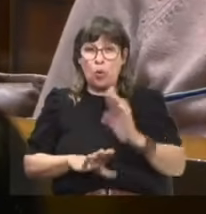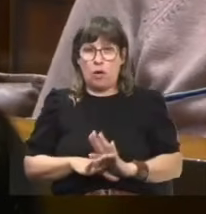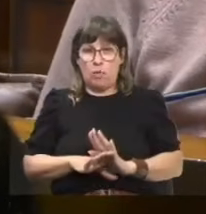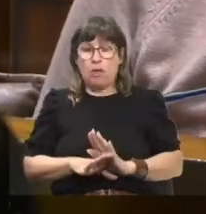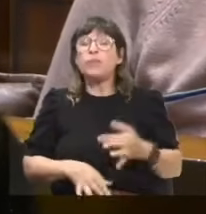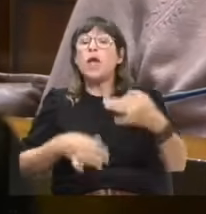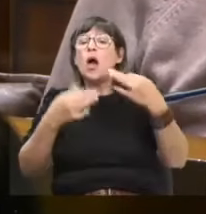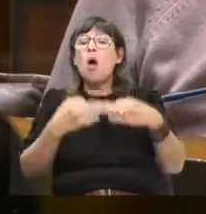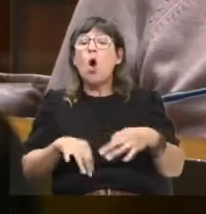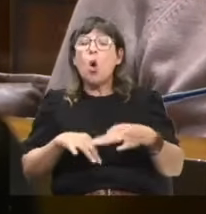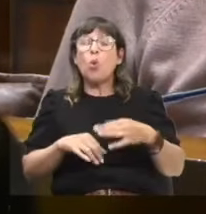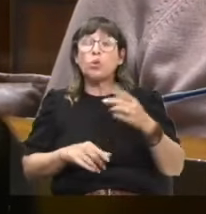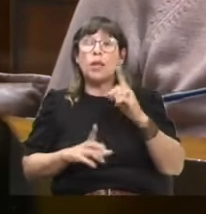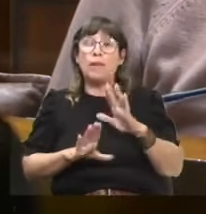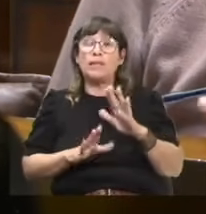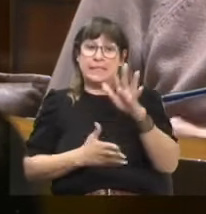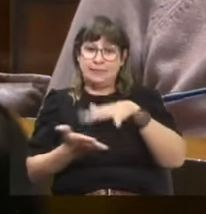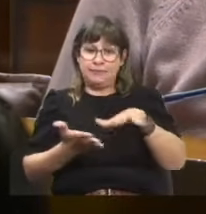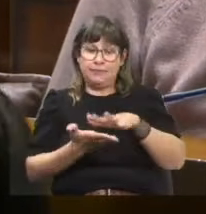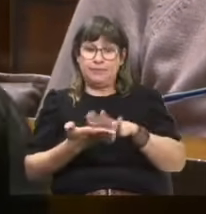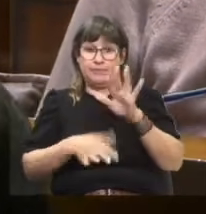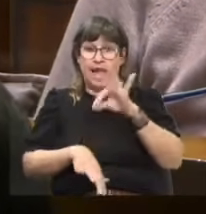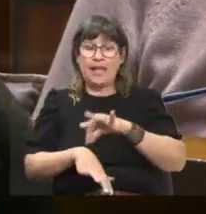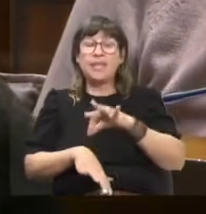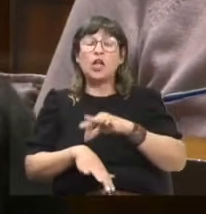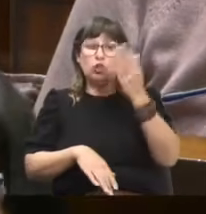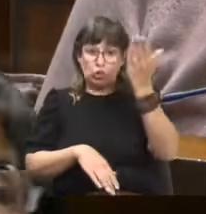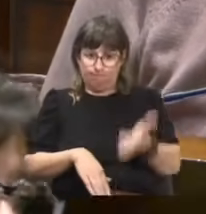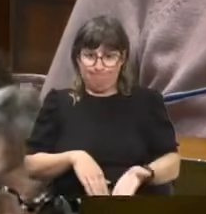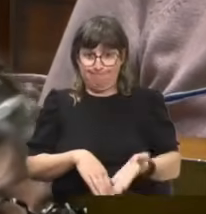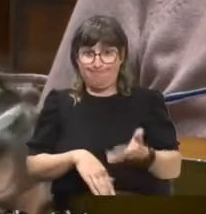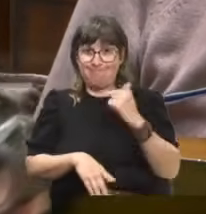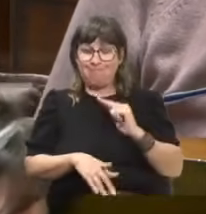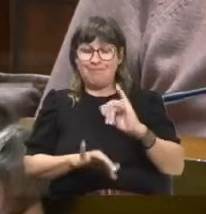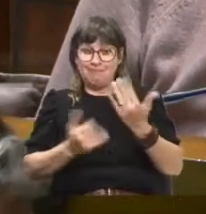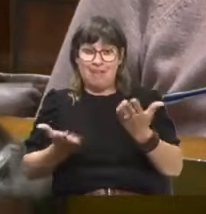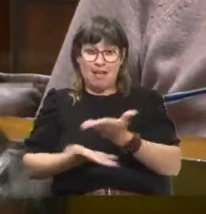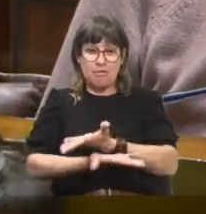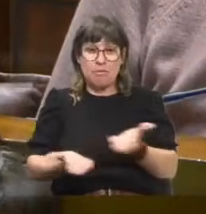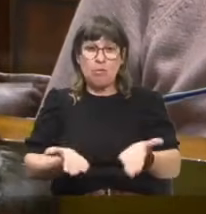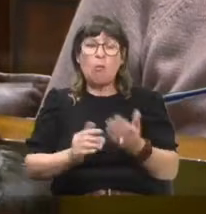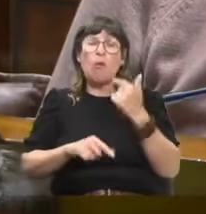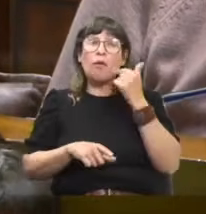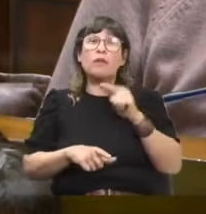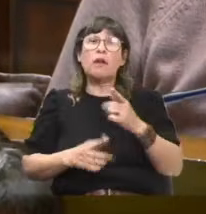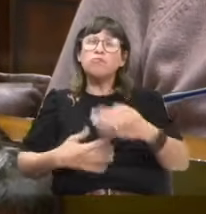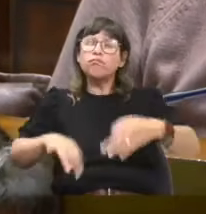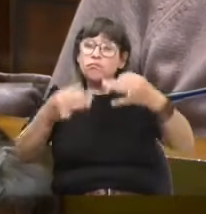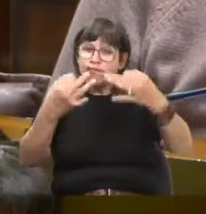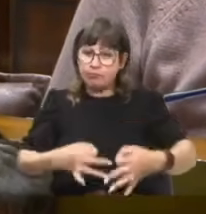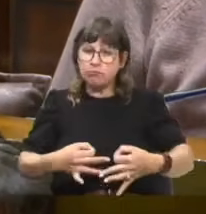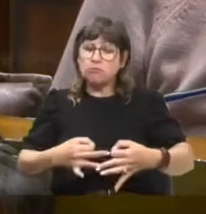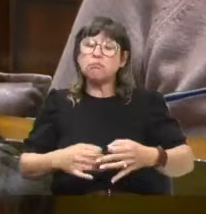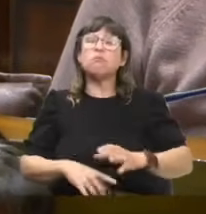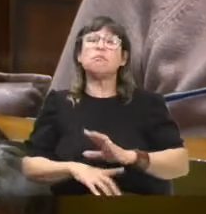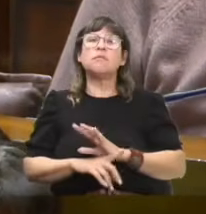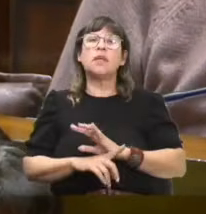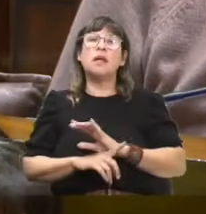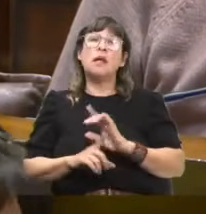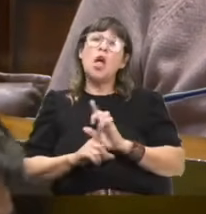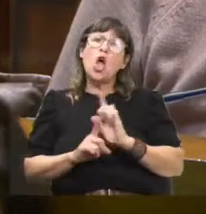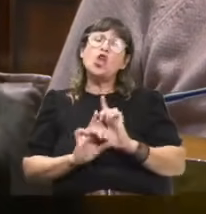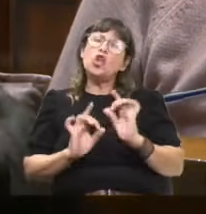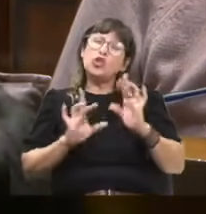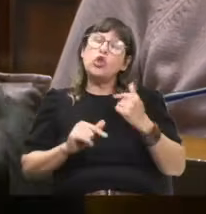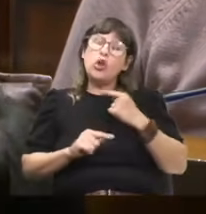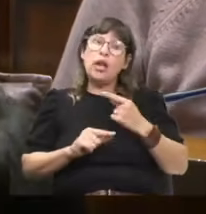Justamente, en el caso del doctor Danza, ha demostrado haber cumplido no solo con las